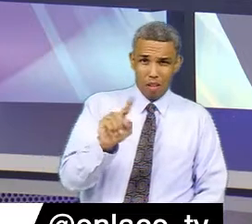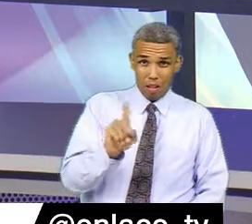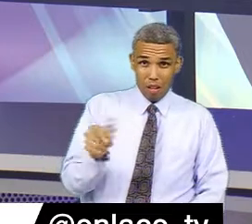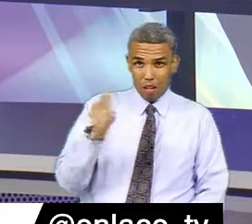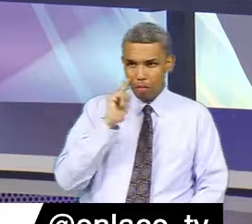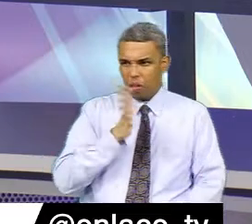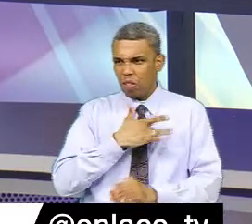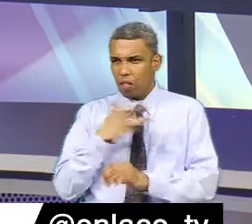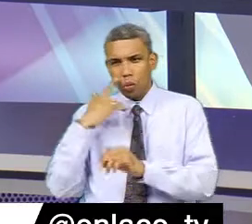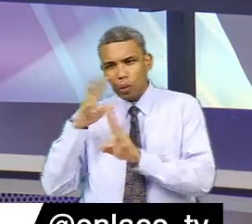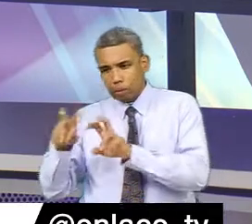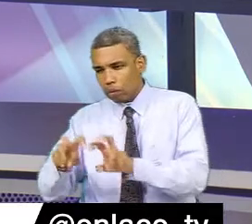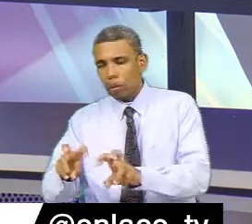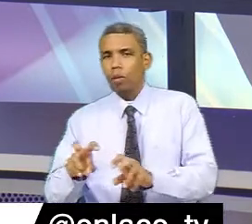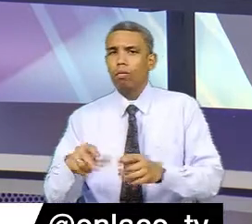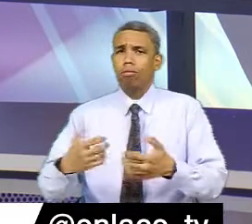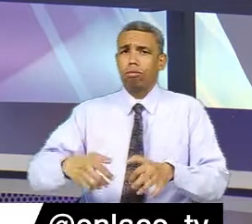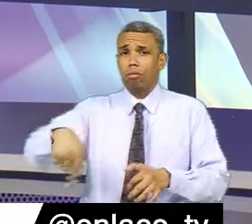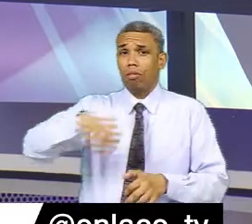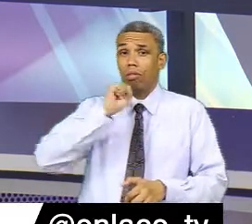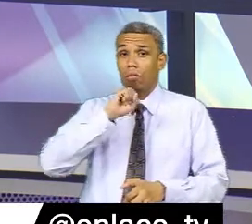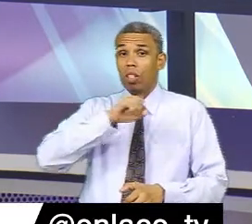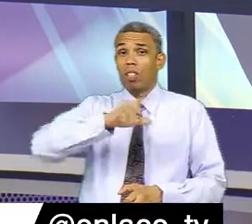en 6 habitantes de la calle de Barranca Bermeja.